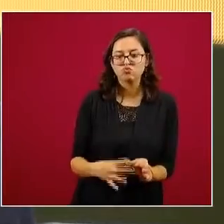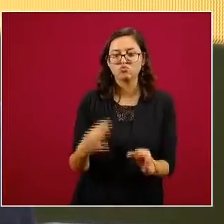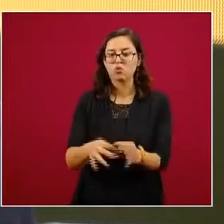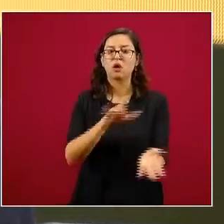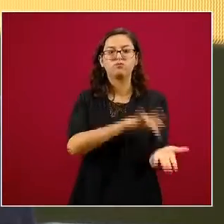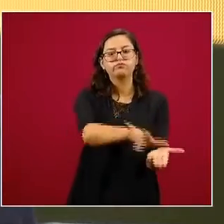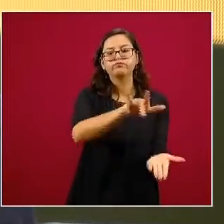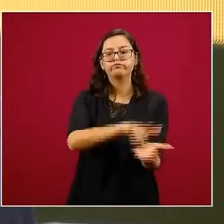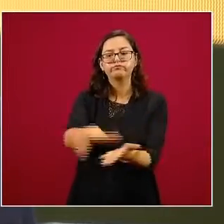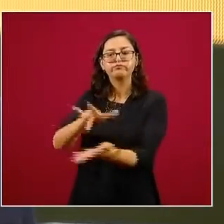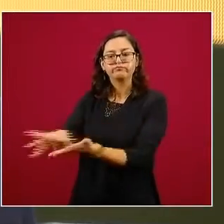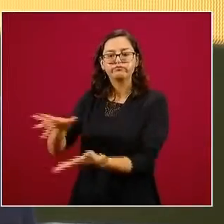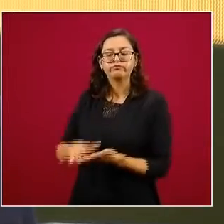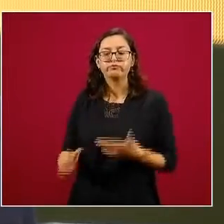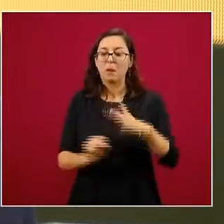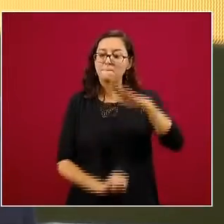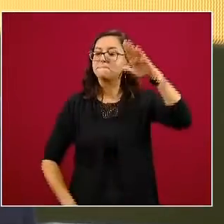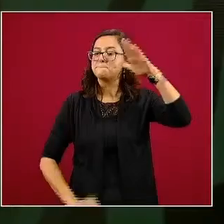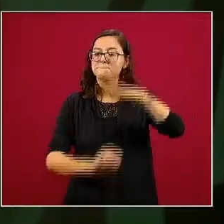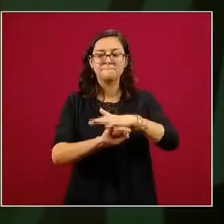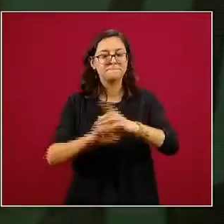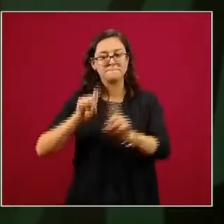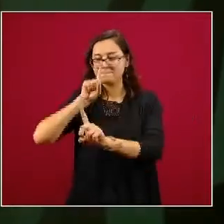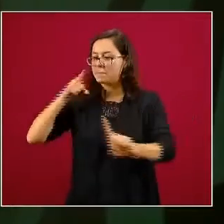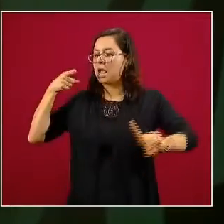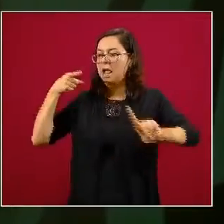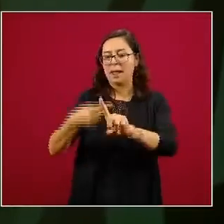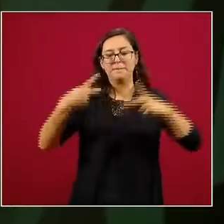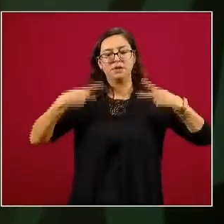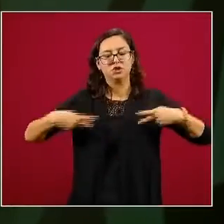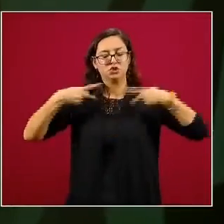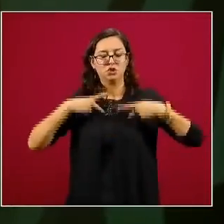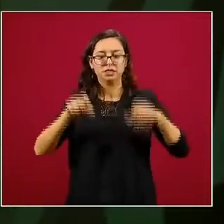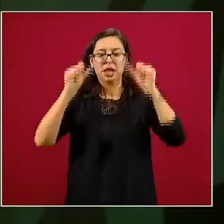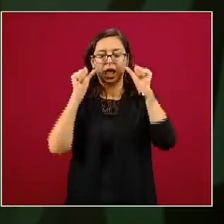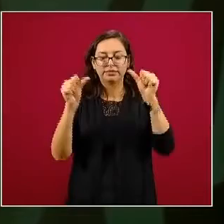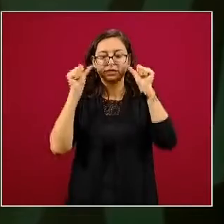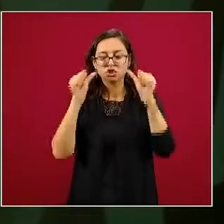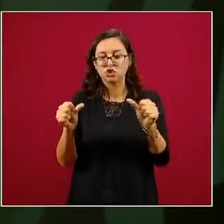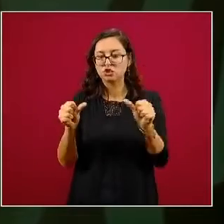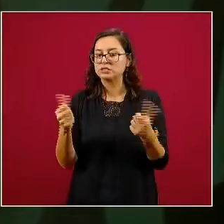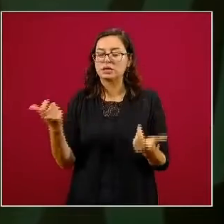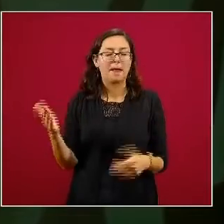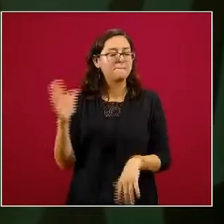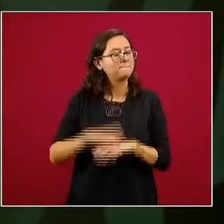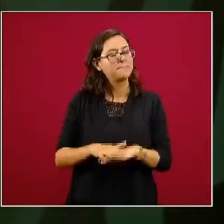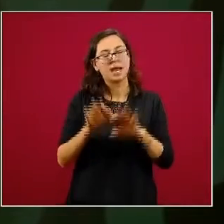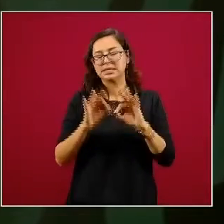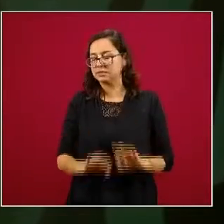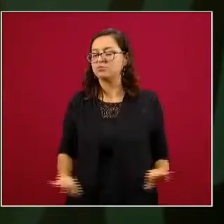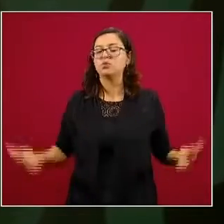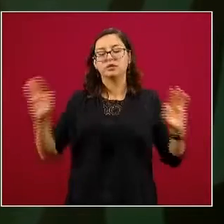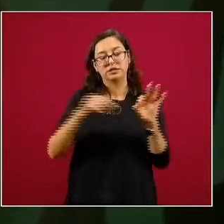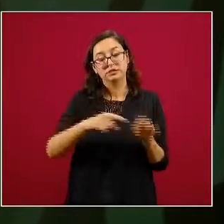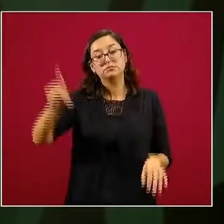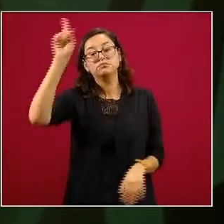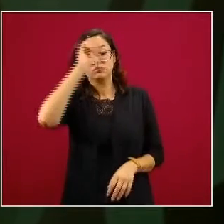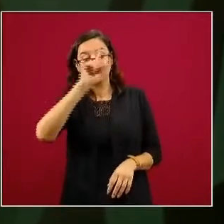procurador agrario, el secretario de Salud de Puebla, el presidente de los municipios de la Salud de México y las